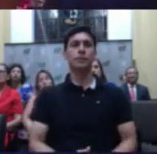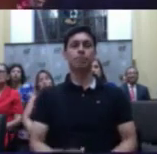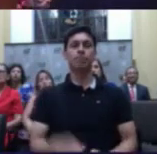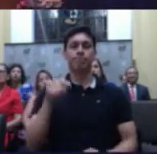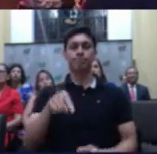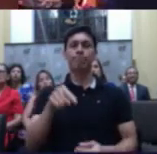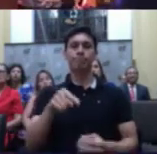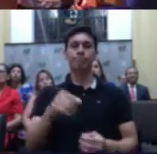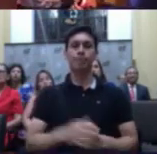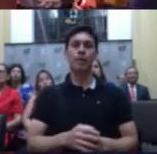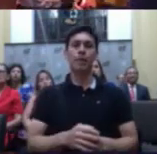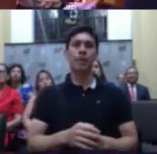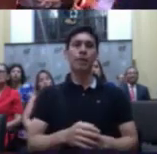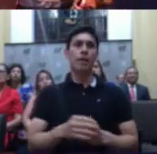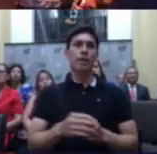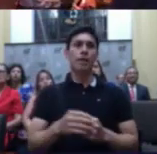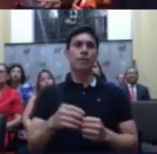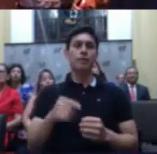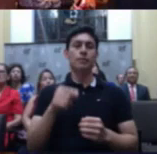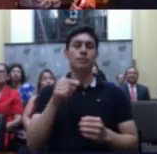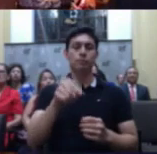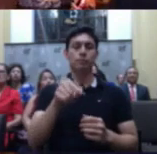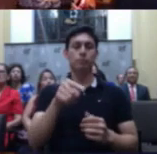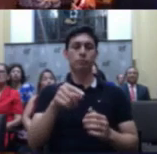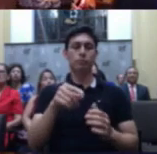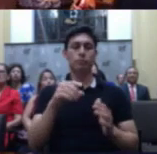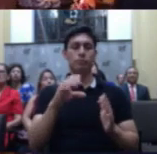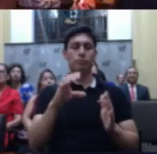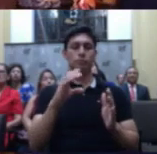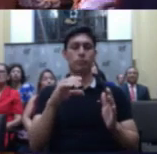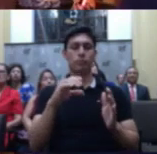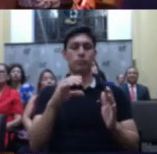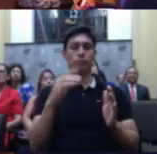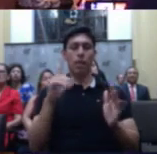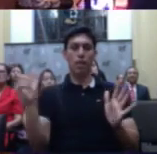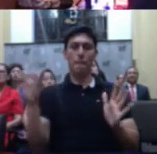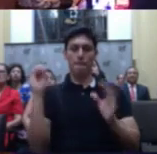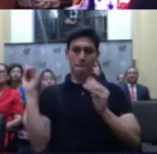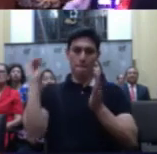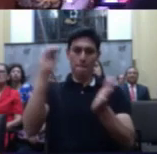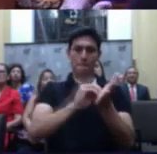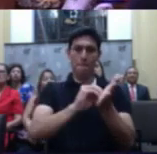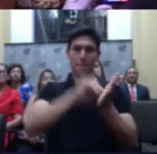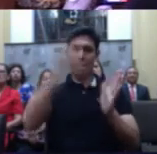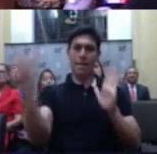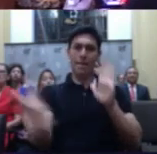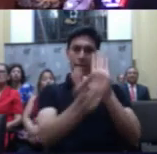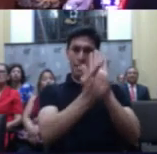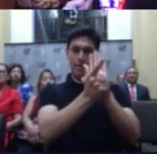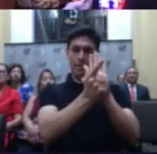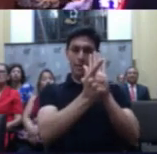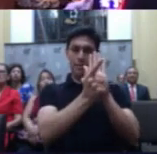por cuanto a la Convención Nacional, ha dado la ley siguiente.